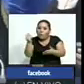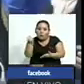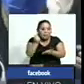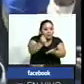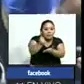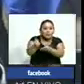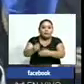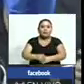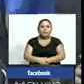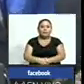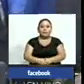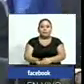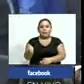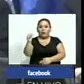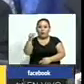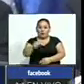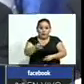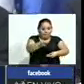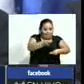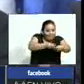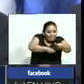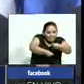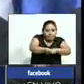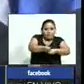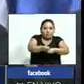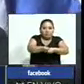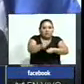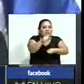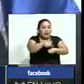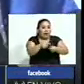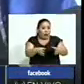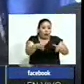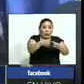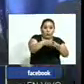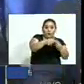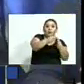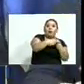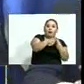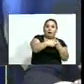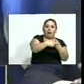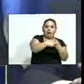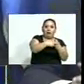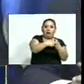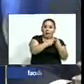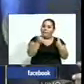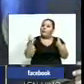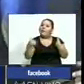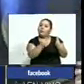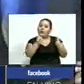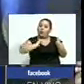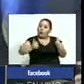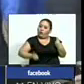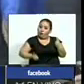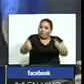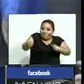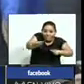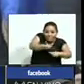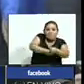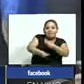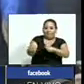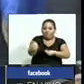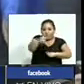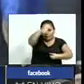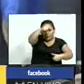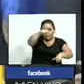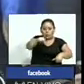fondos. Se está dando una negociación entre el partido ARENA y delegados del gobierno de la República.